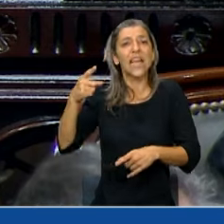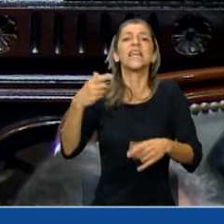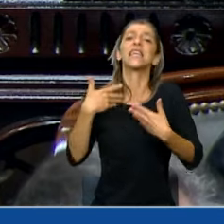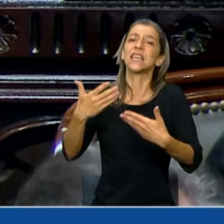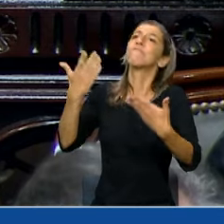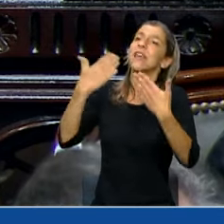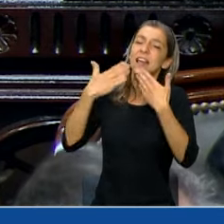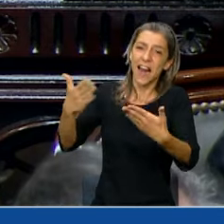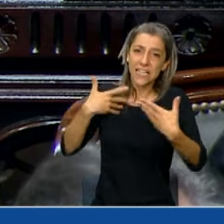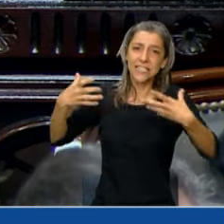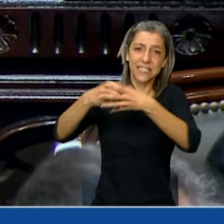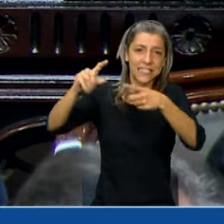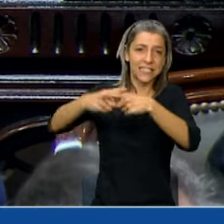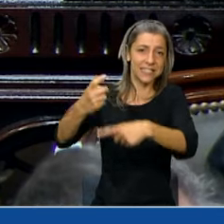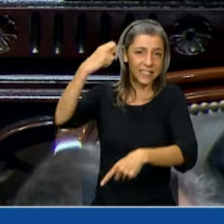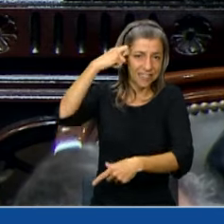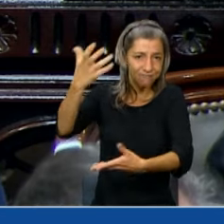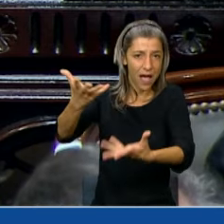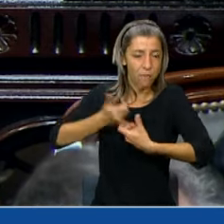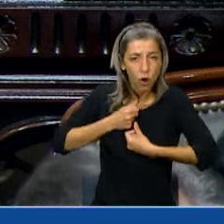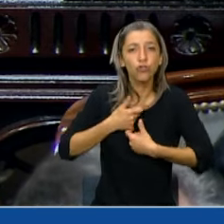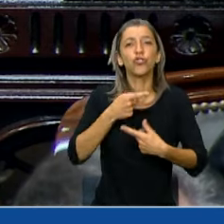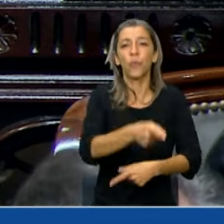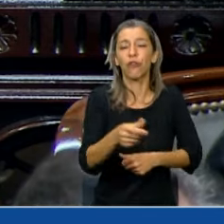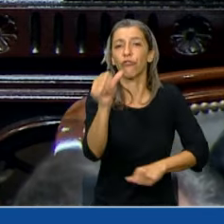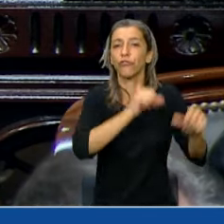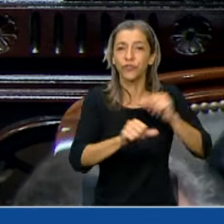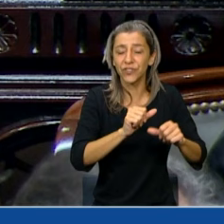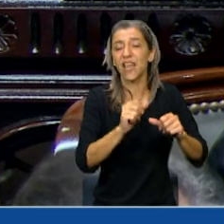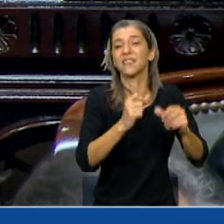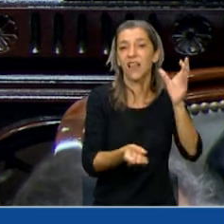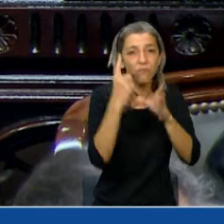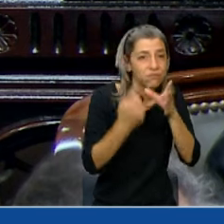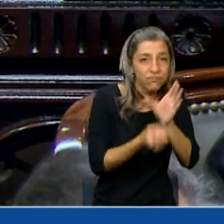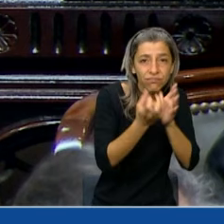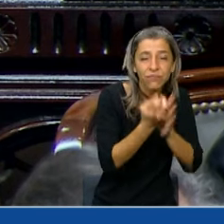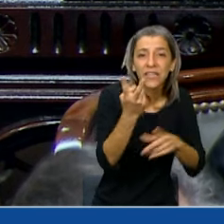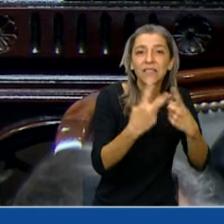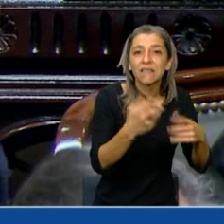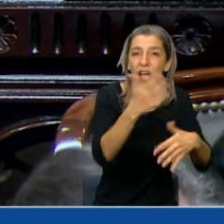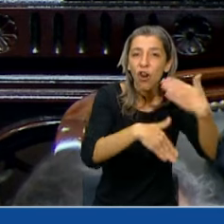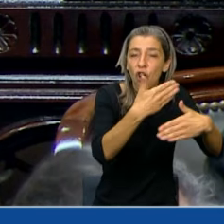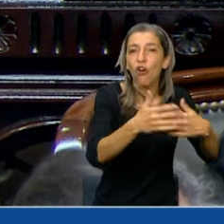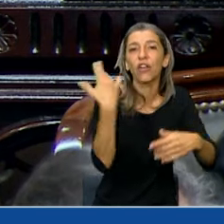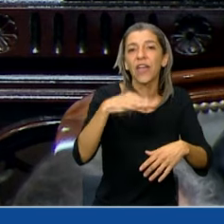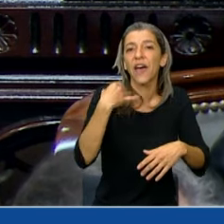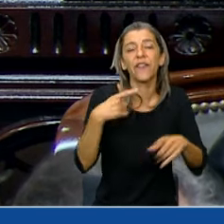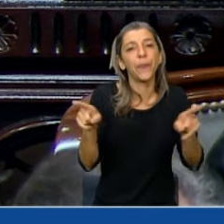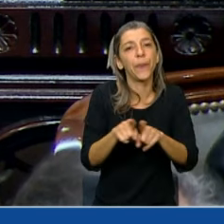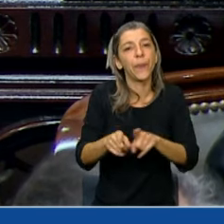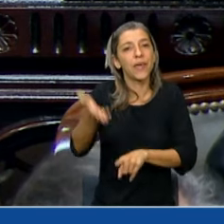acompañen el radical los radicales La ciencia la innovación y la tecnología debe ser la misma bandera como fue la democracia en